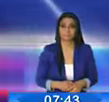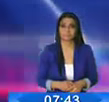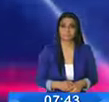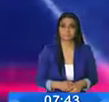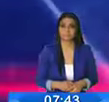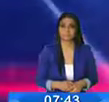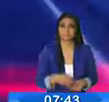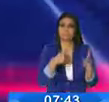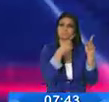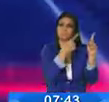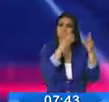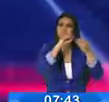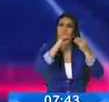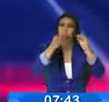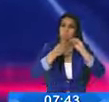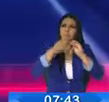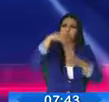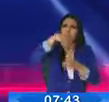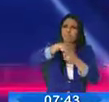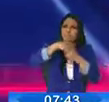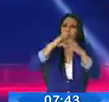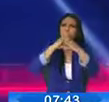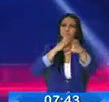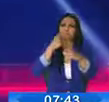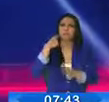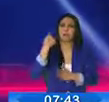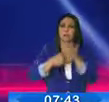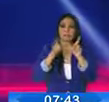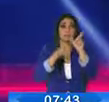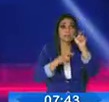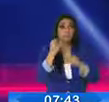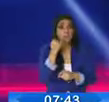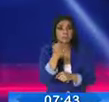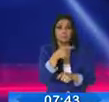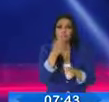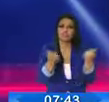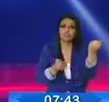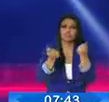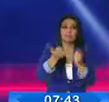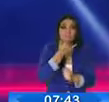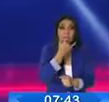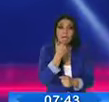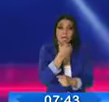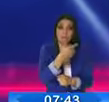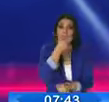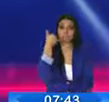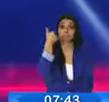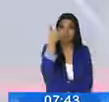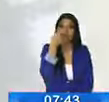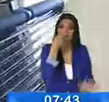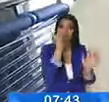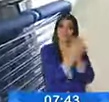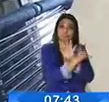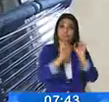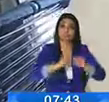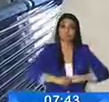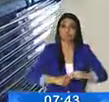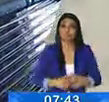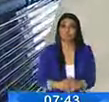para que los pasajeros puedan llamar y comunicar las infracciones que el conductor cometa en el trayecto